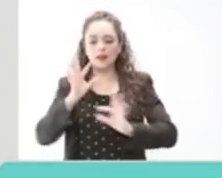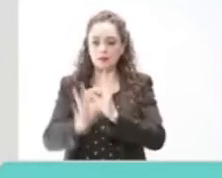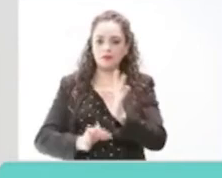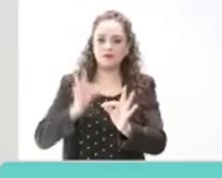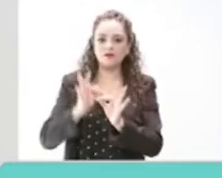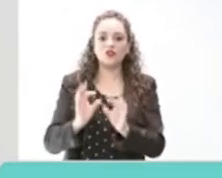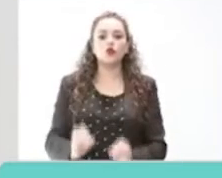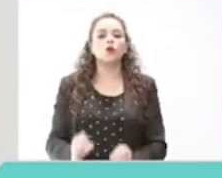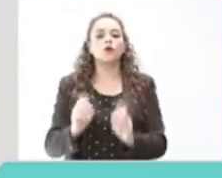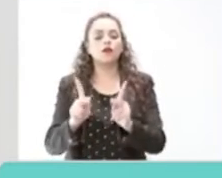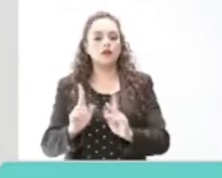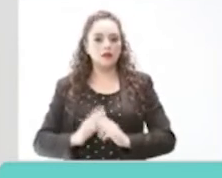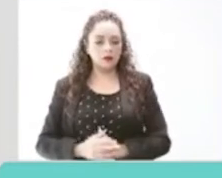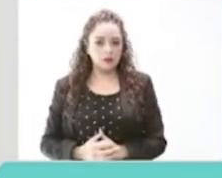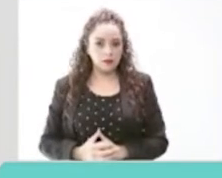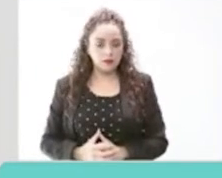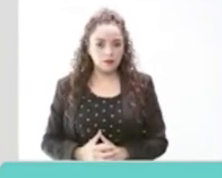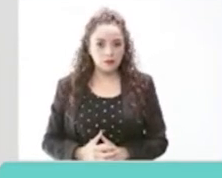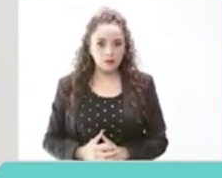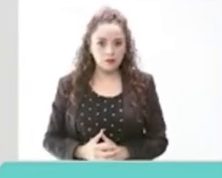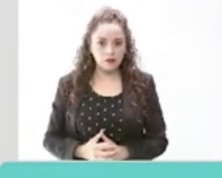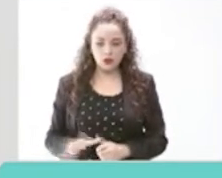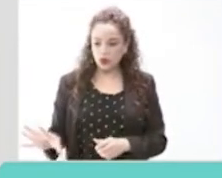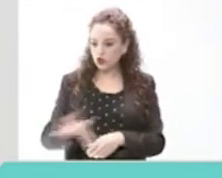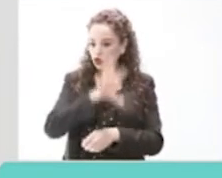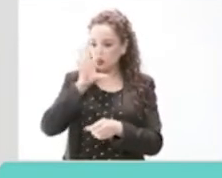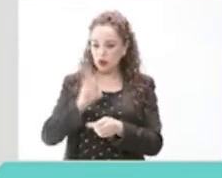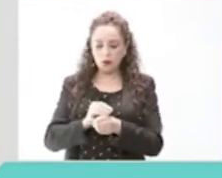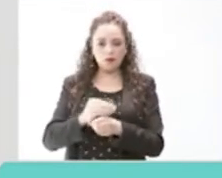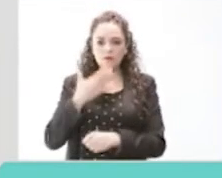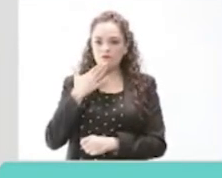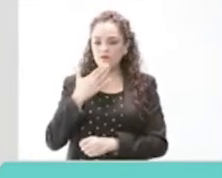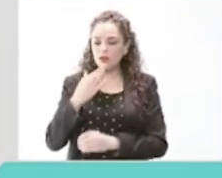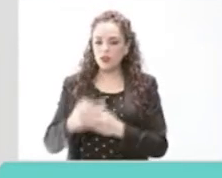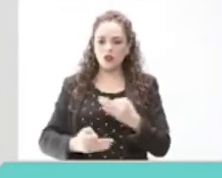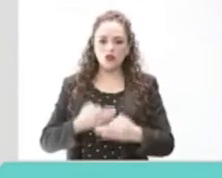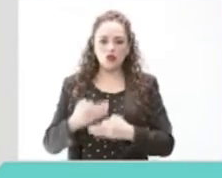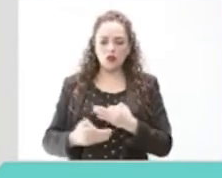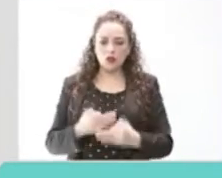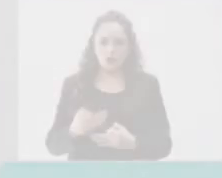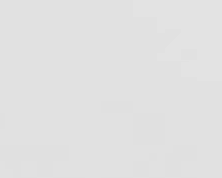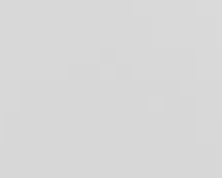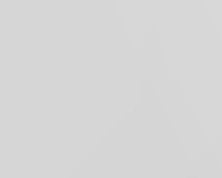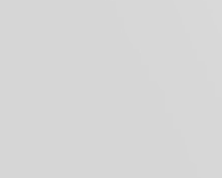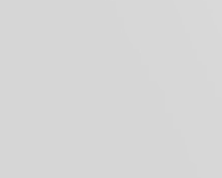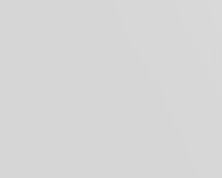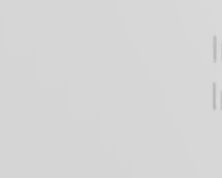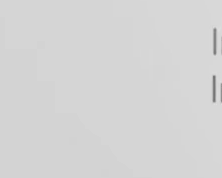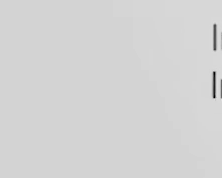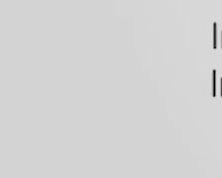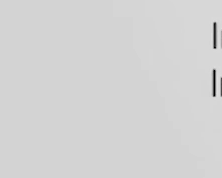tenga tal como la solicitó, completa, correcta, y le pueda ser útil.